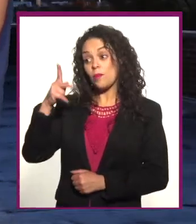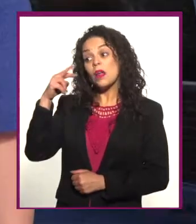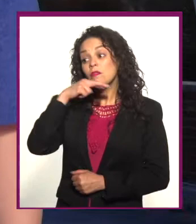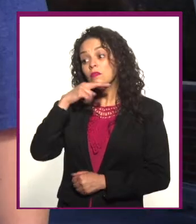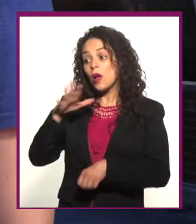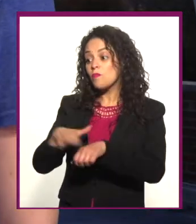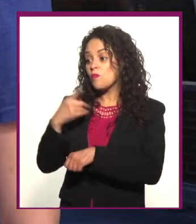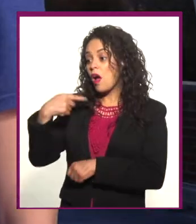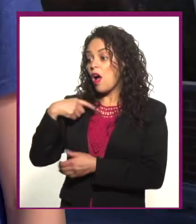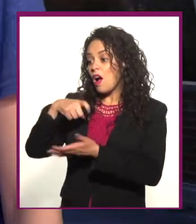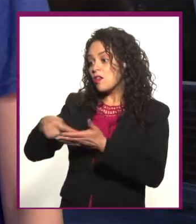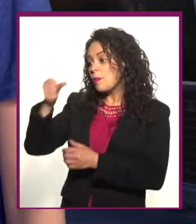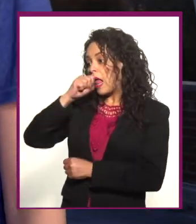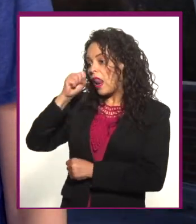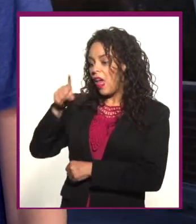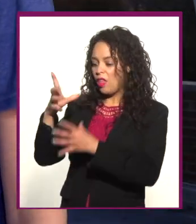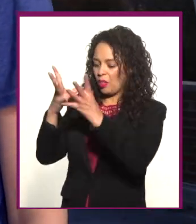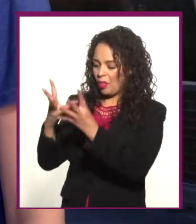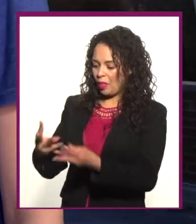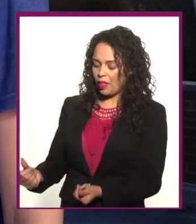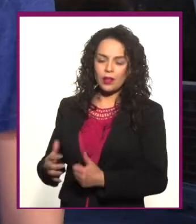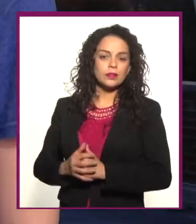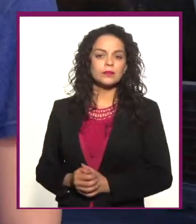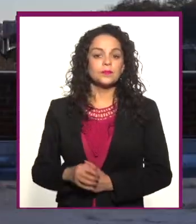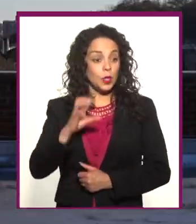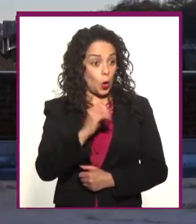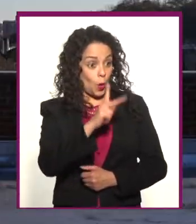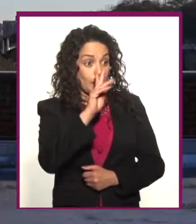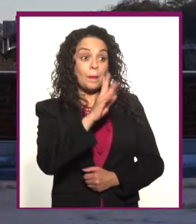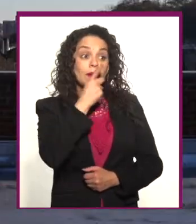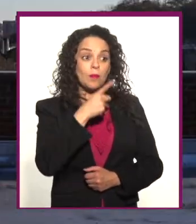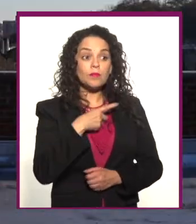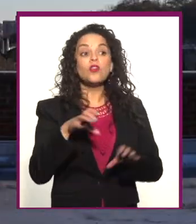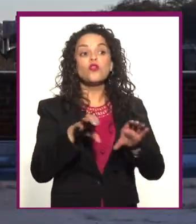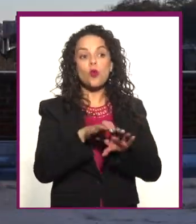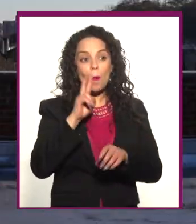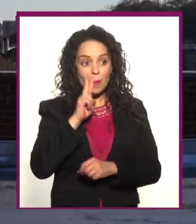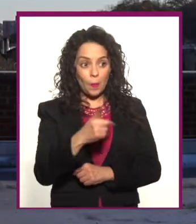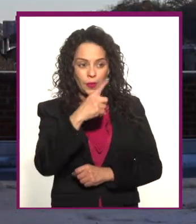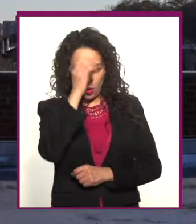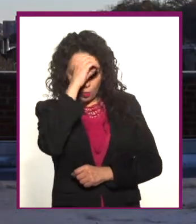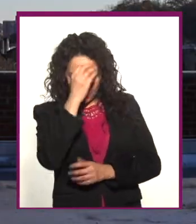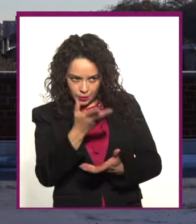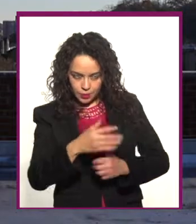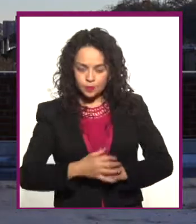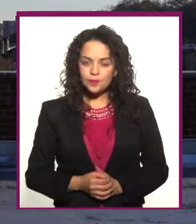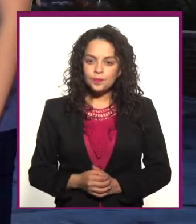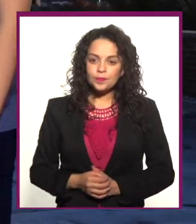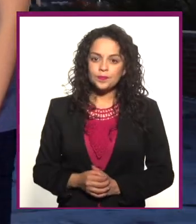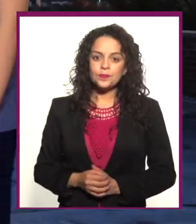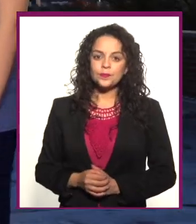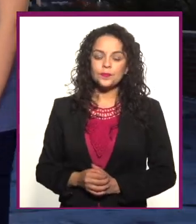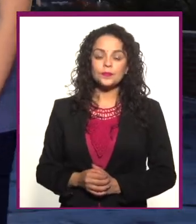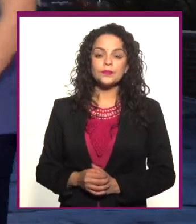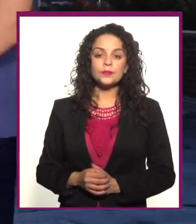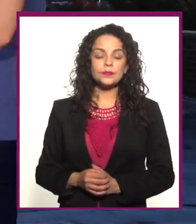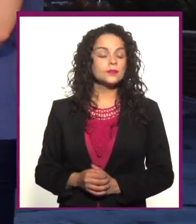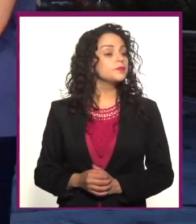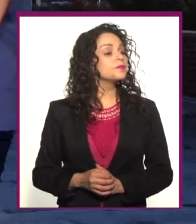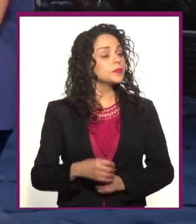Ay, bueno, pero apúrate porque compramos helado y se va a derretir. Ok. Pero me dices qué tal va.